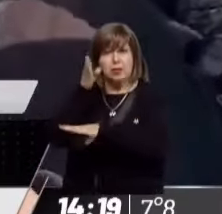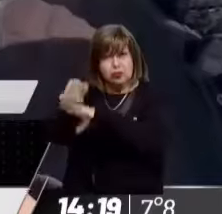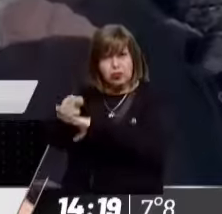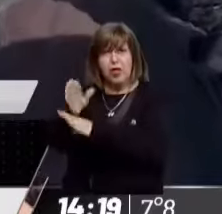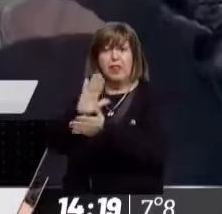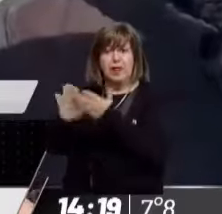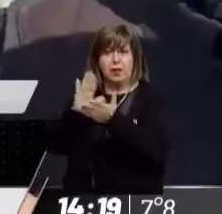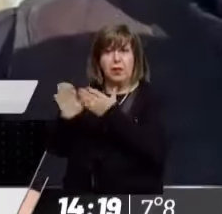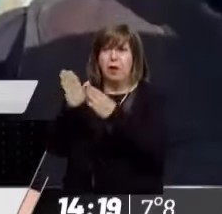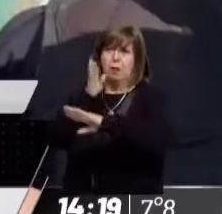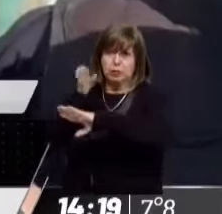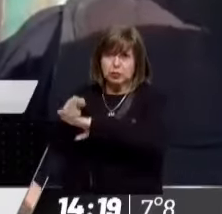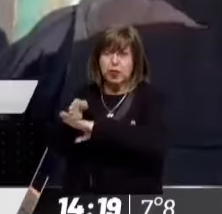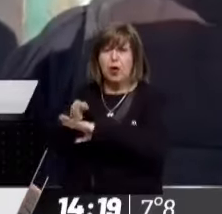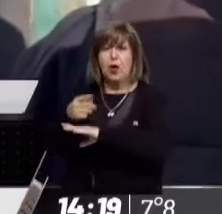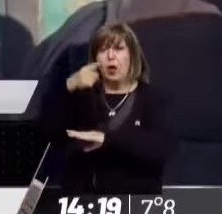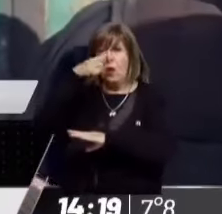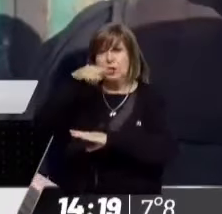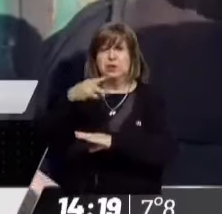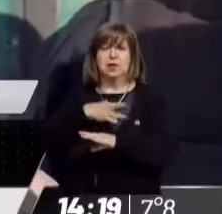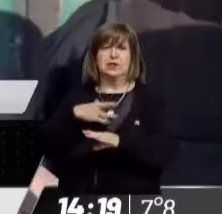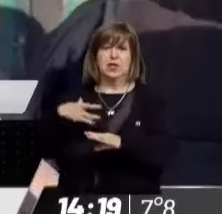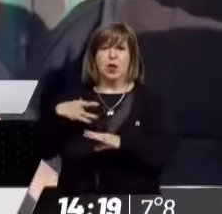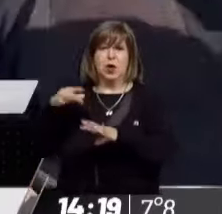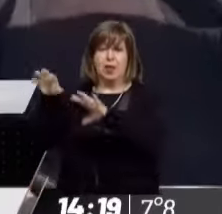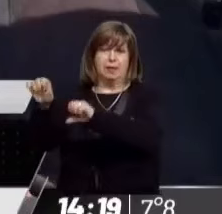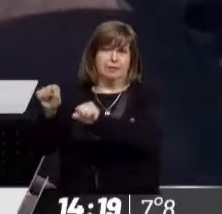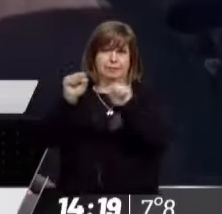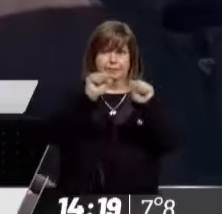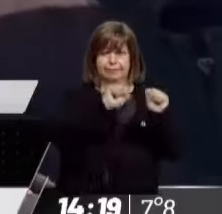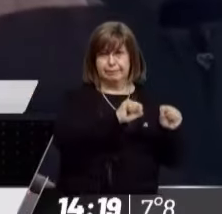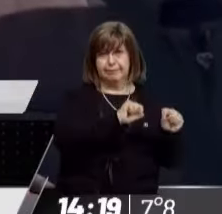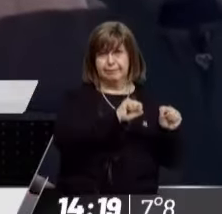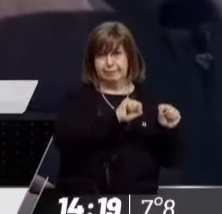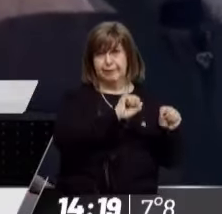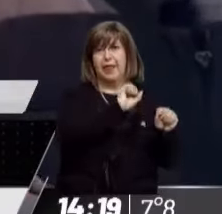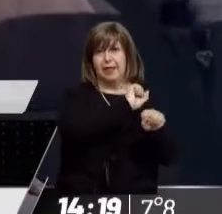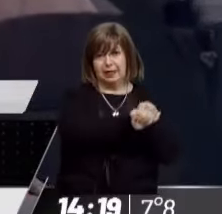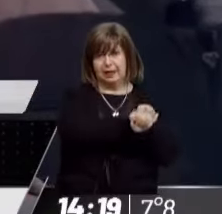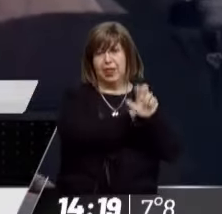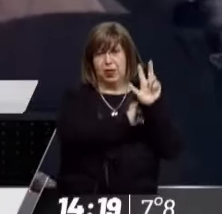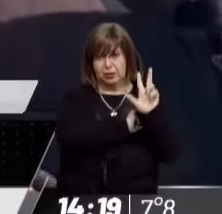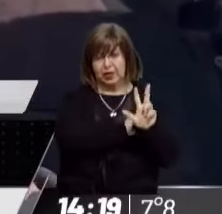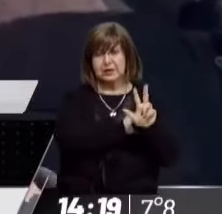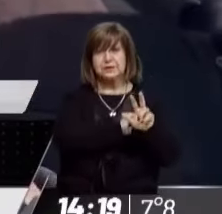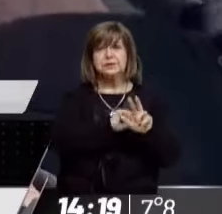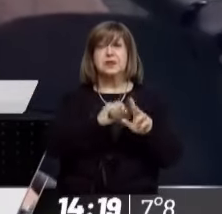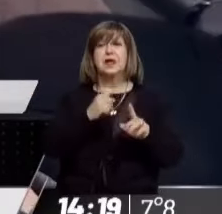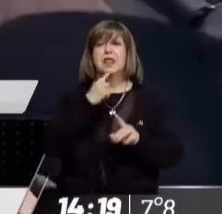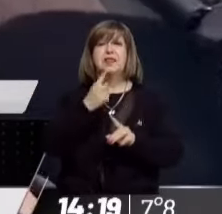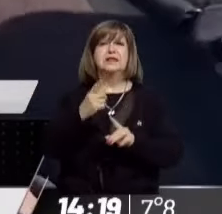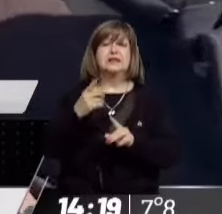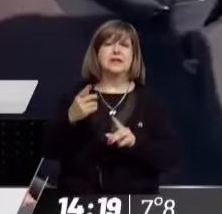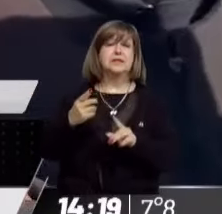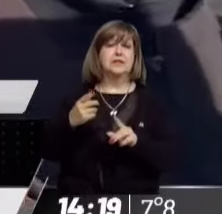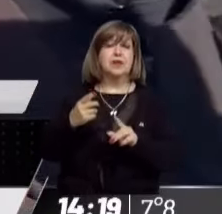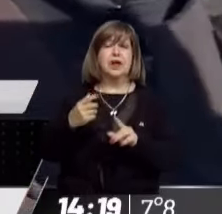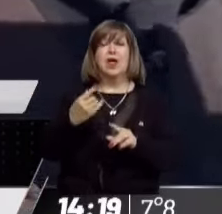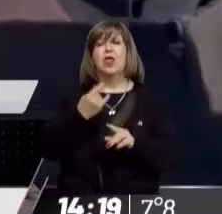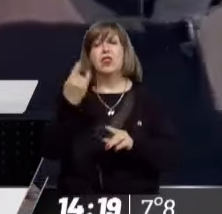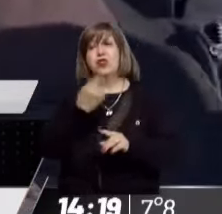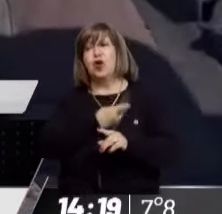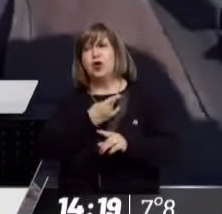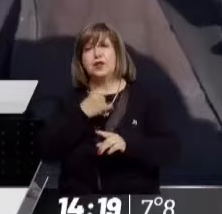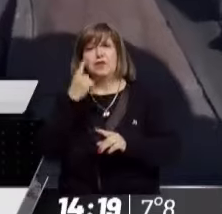quisieron entrar y la última bueno fue la la señora que se acaba de aprender ahora vienen con con el tema de que no tienen